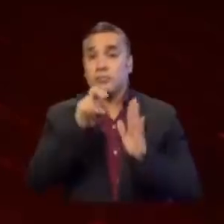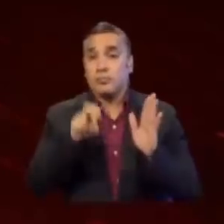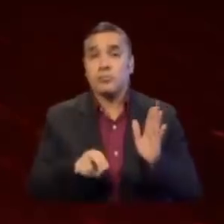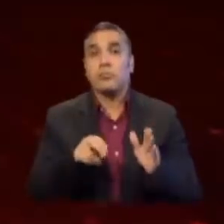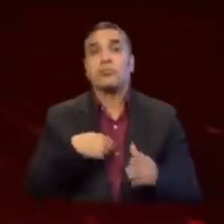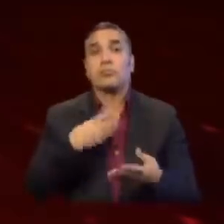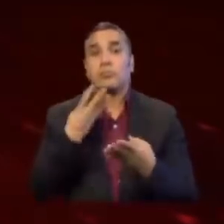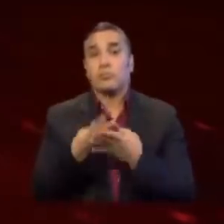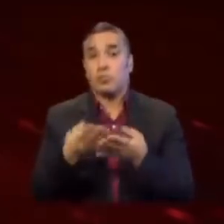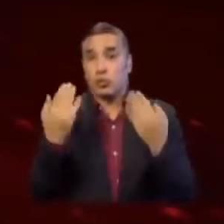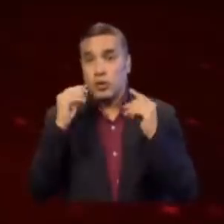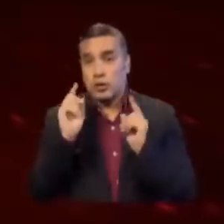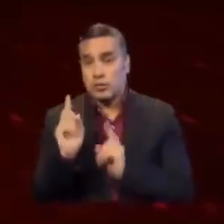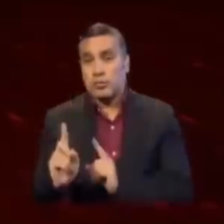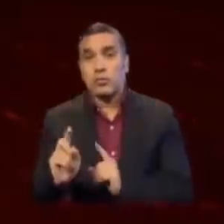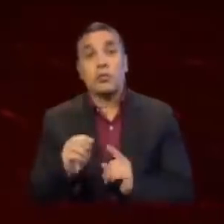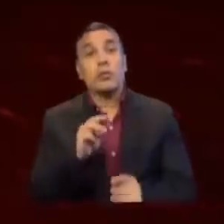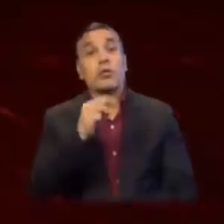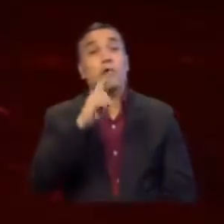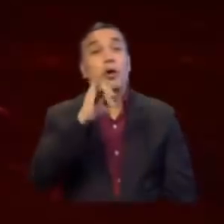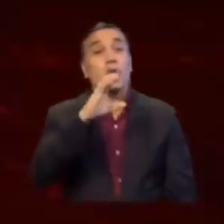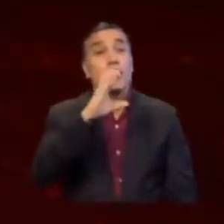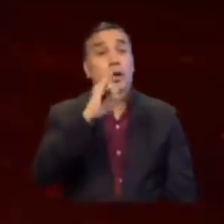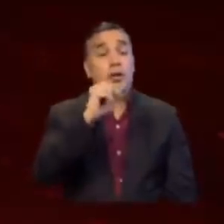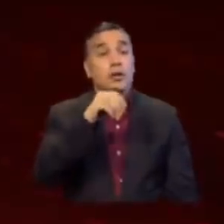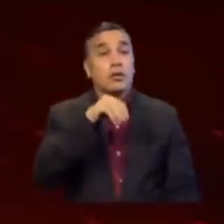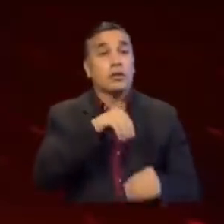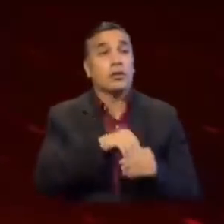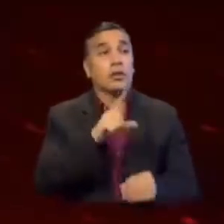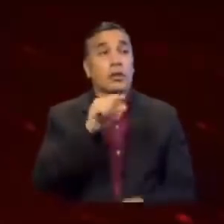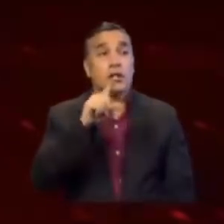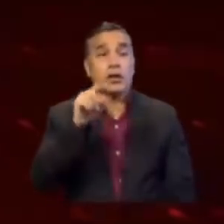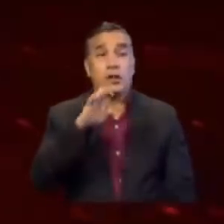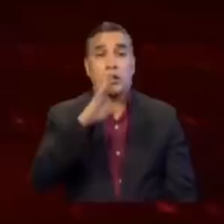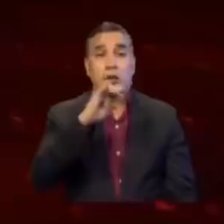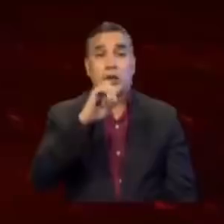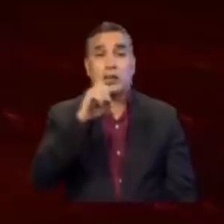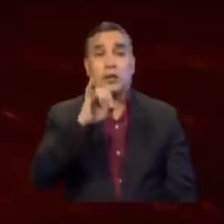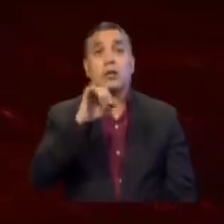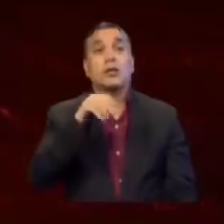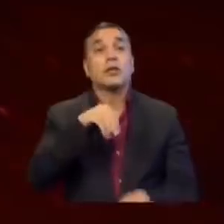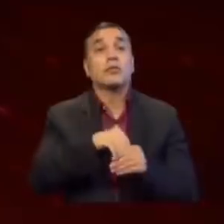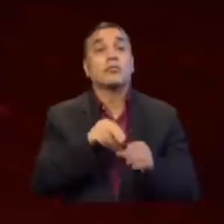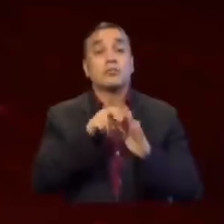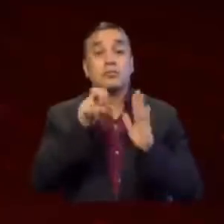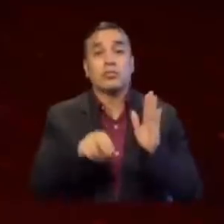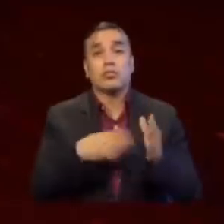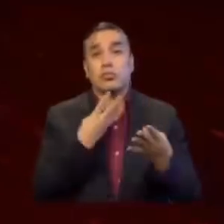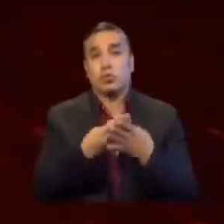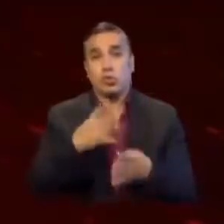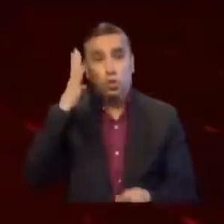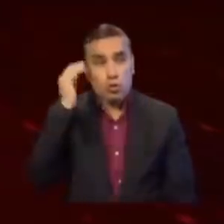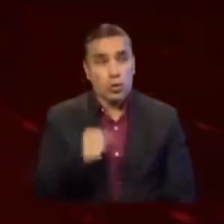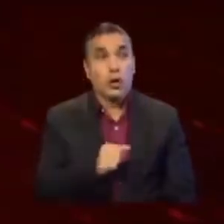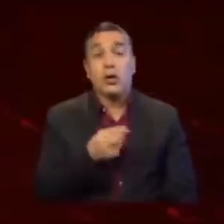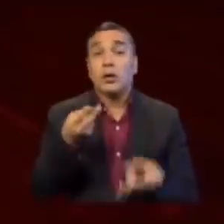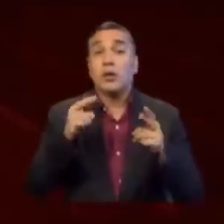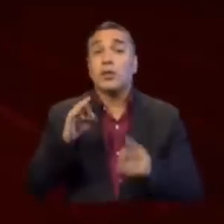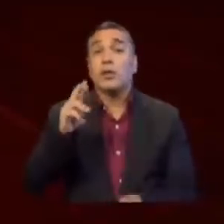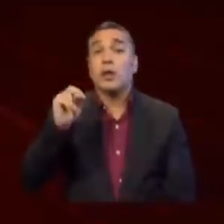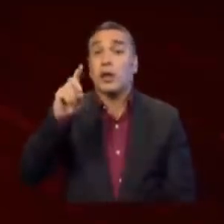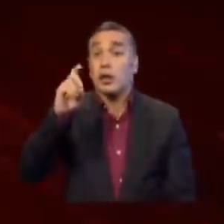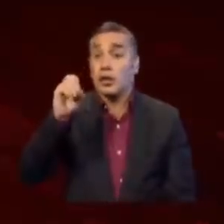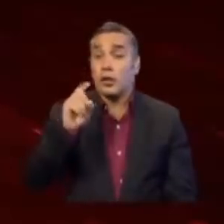y Penitenciaría de Guayaquil, Mauricio Ceballos y Lixia Álava en la morgue y la cárcel del Turi en Cuenca y